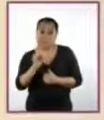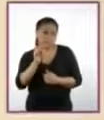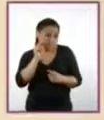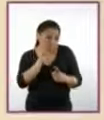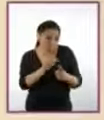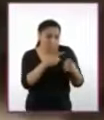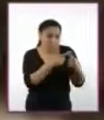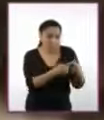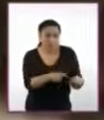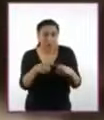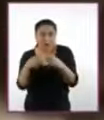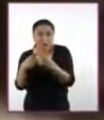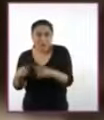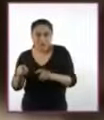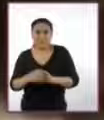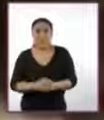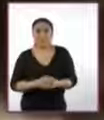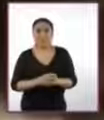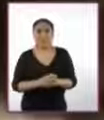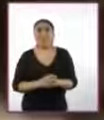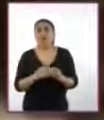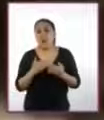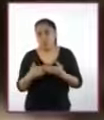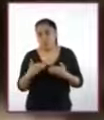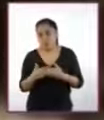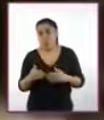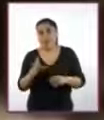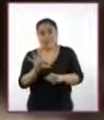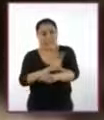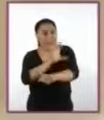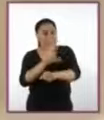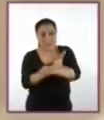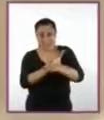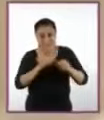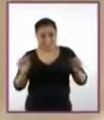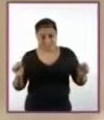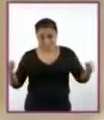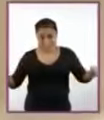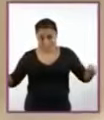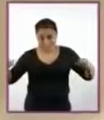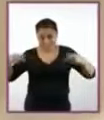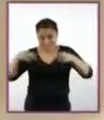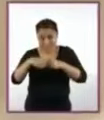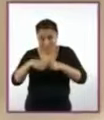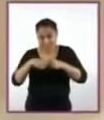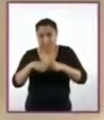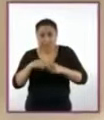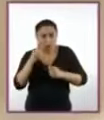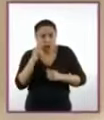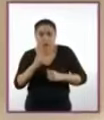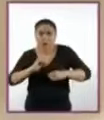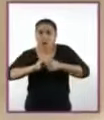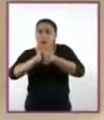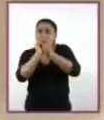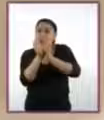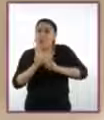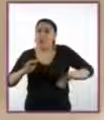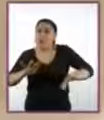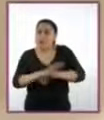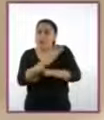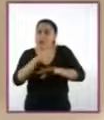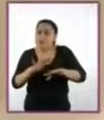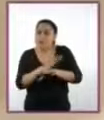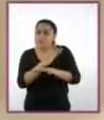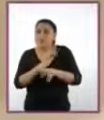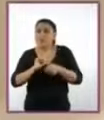de esta manera. Si ahora unimos los cables que conectan a ambos metales, algo cambia. Se empiezan a